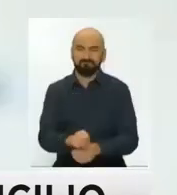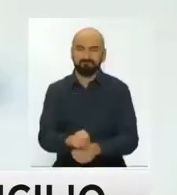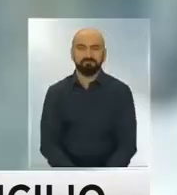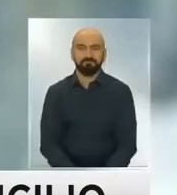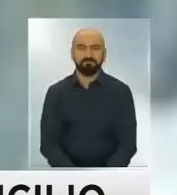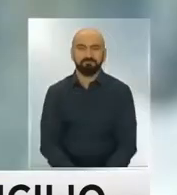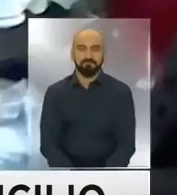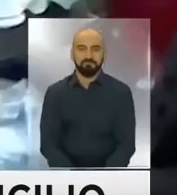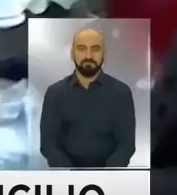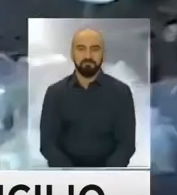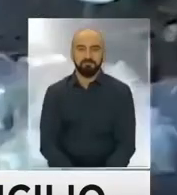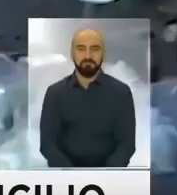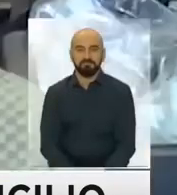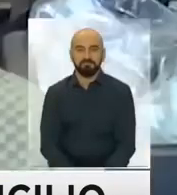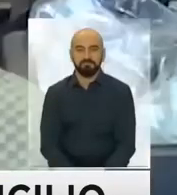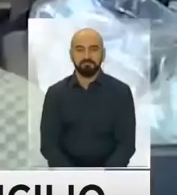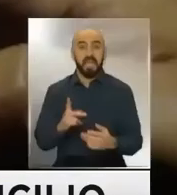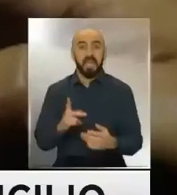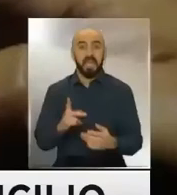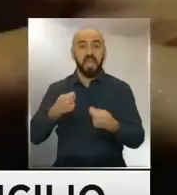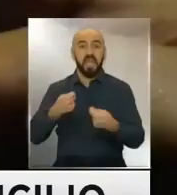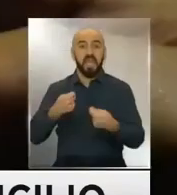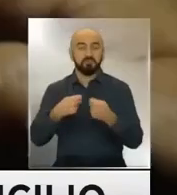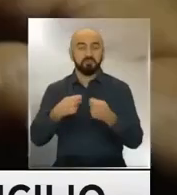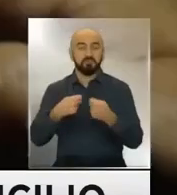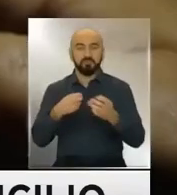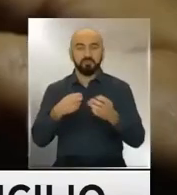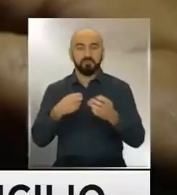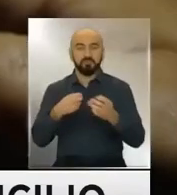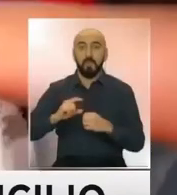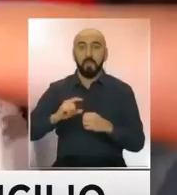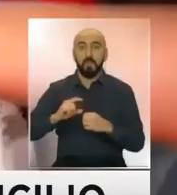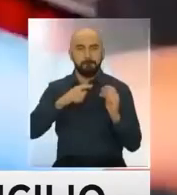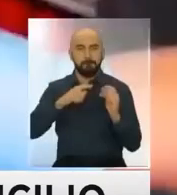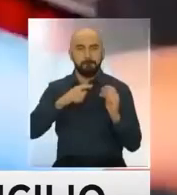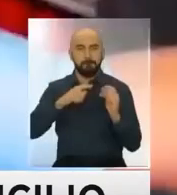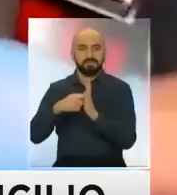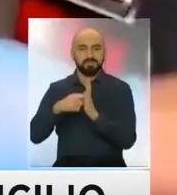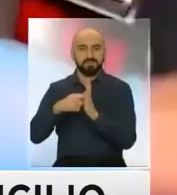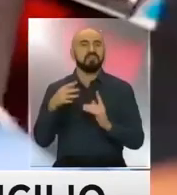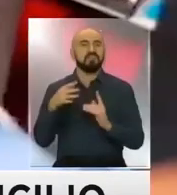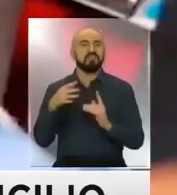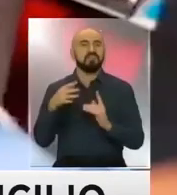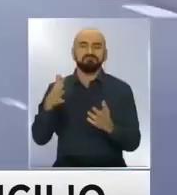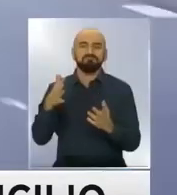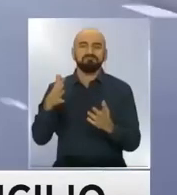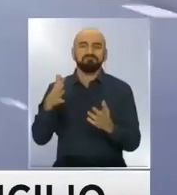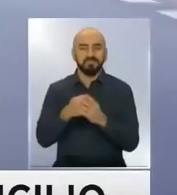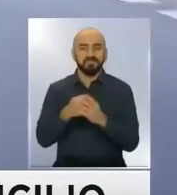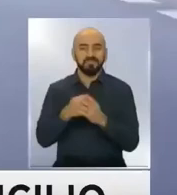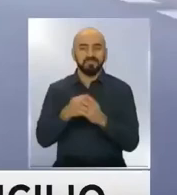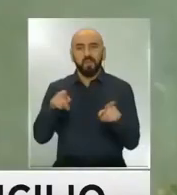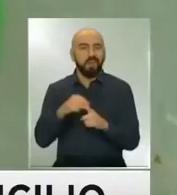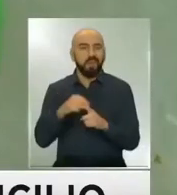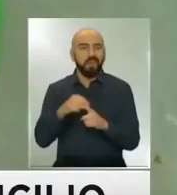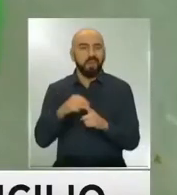Un negocio que ha aumentado en estos meses de pandemia y que demuestra el descaro de estos vendedores. Esta